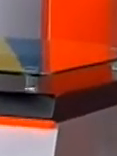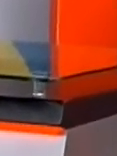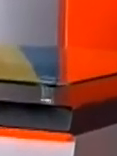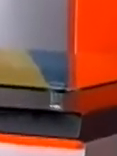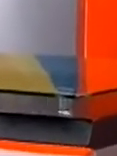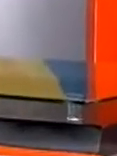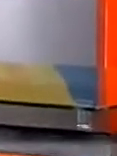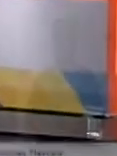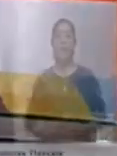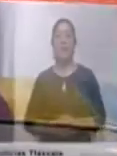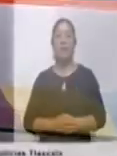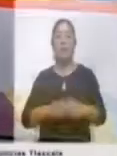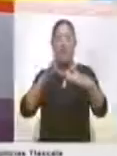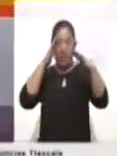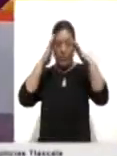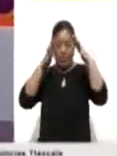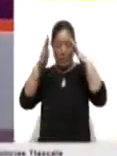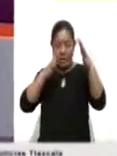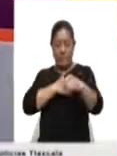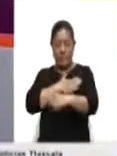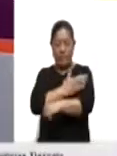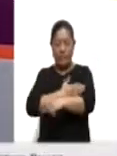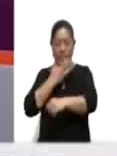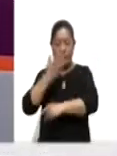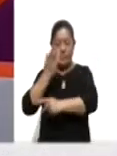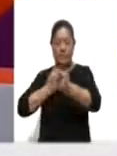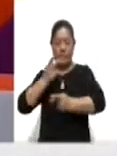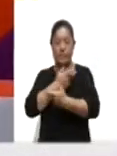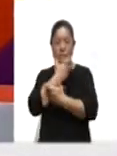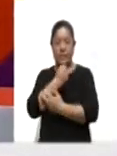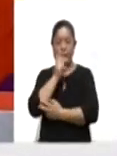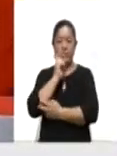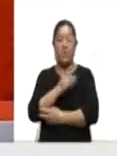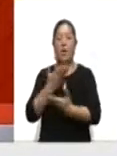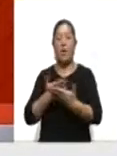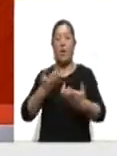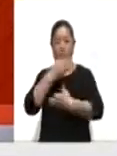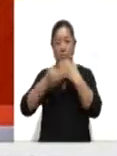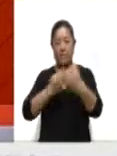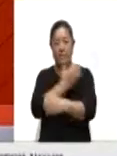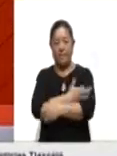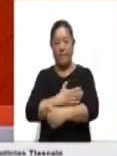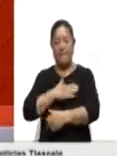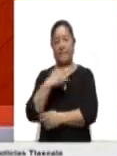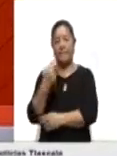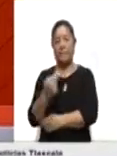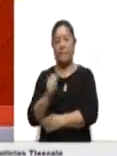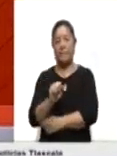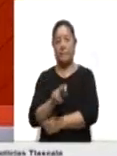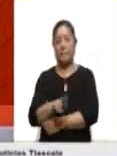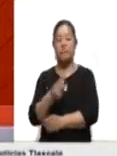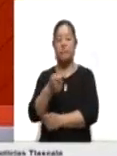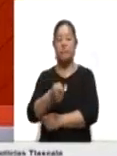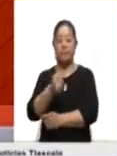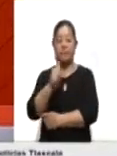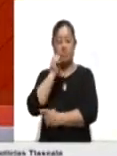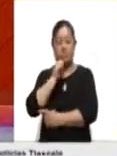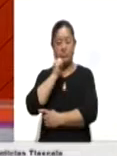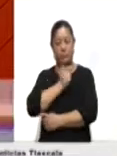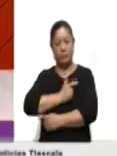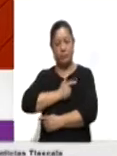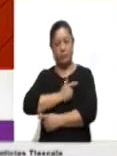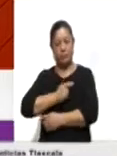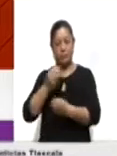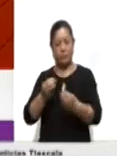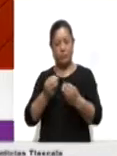Hola, ¿cómo están? Muy buenas tardes, bienvenidas, bienvenidos a la emisión vespertina de Ahora Noticias. Mi nombre es Susan Munguía, les saludo como siempre con mucho